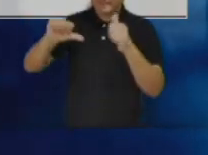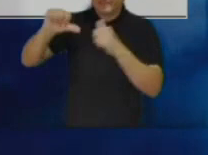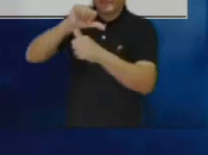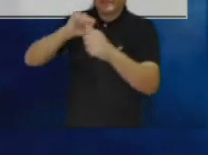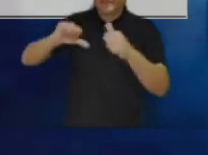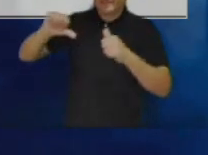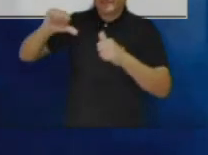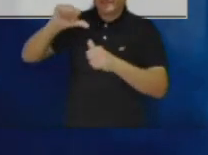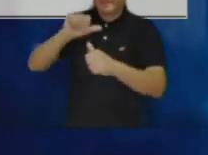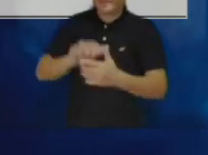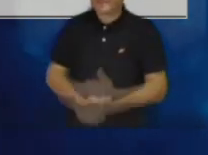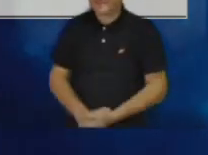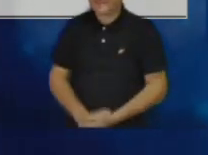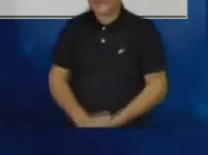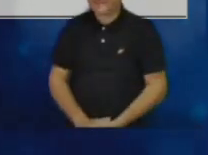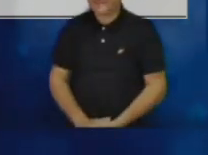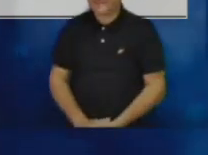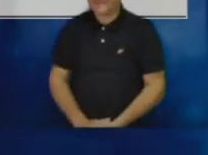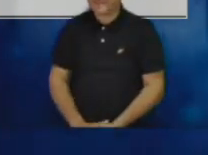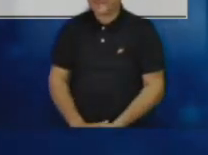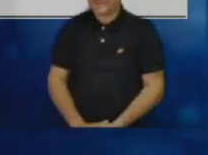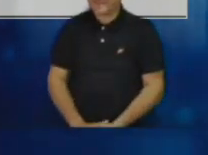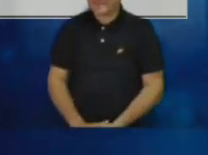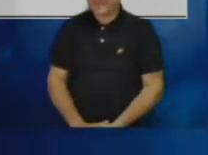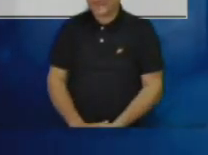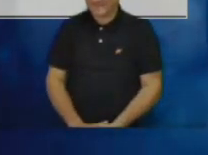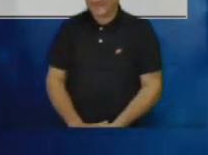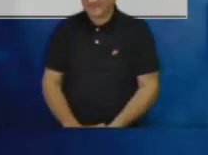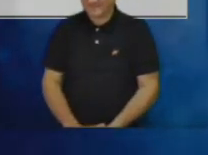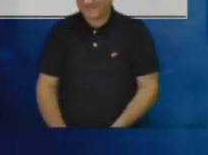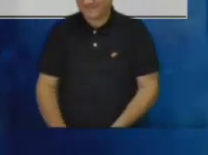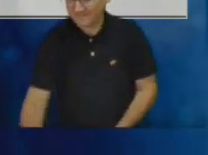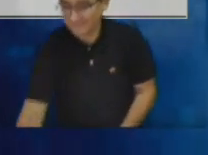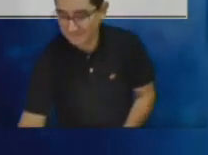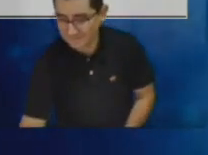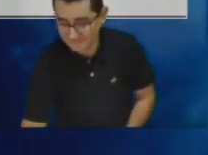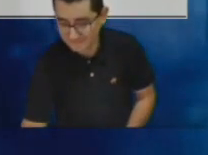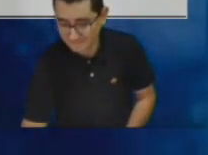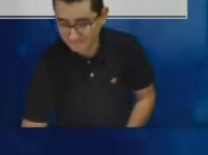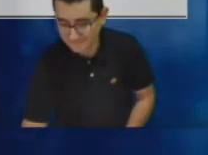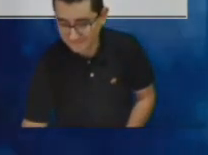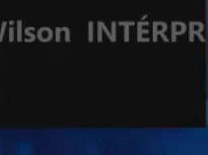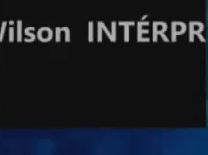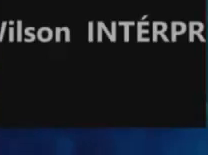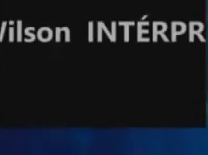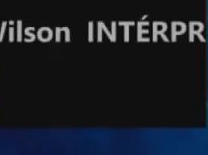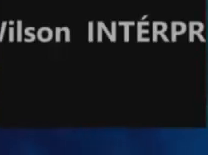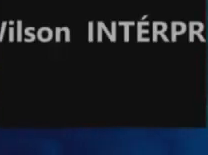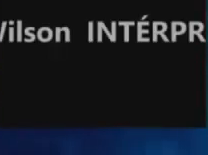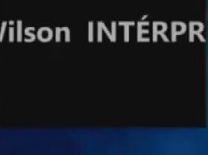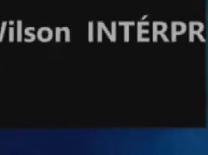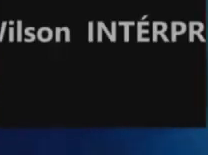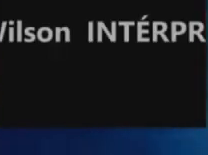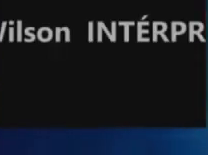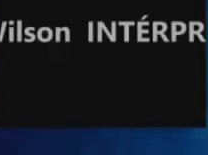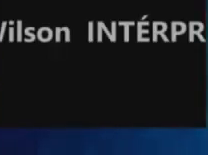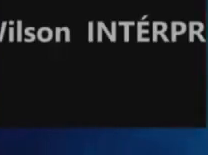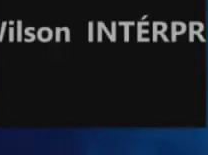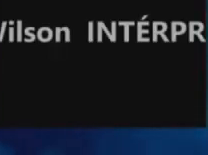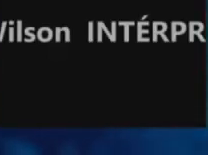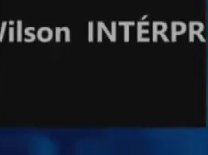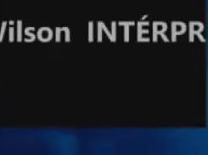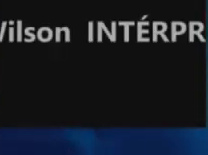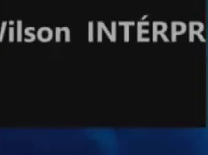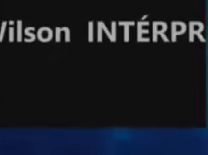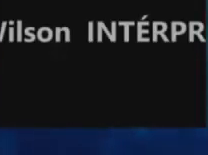quieren encontrar más información. Interferencias se afectan los servicios marítimos, también los servicios de seguridad, lo cual es